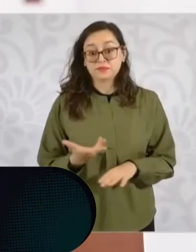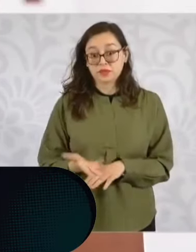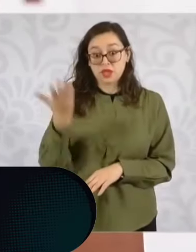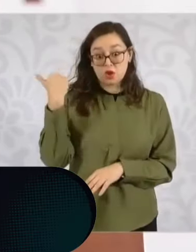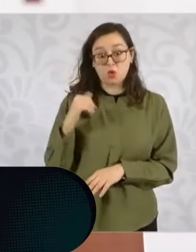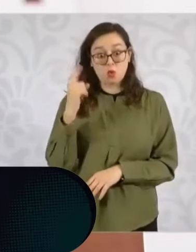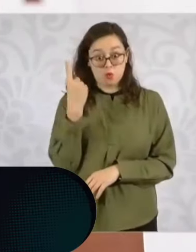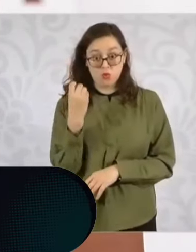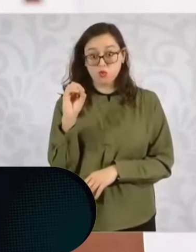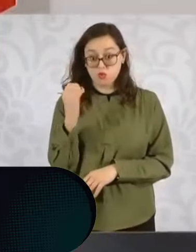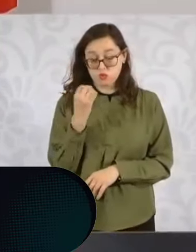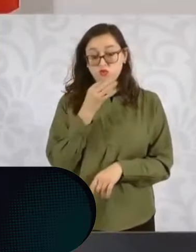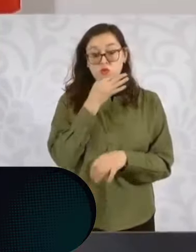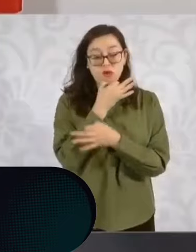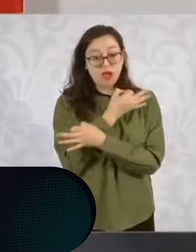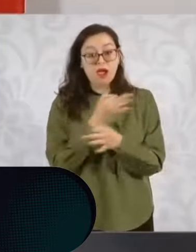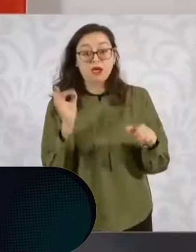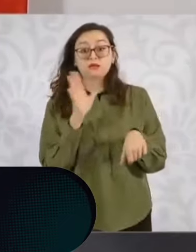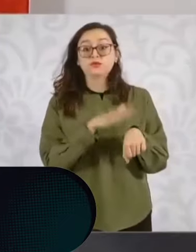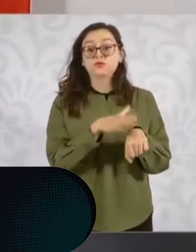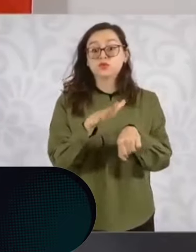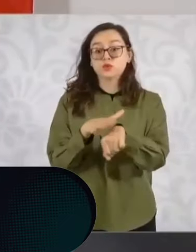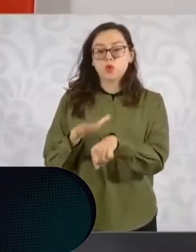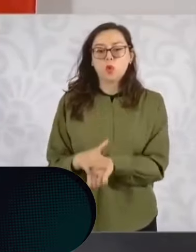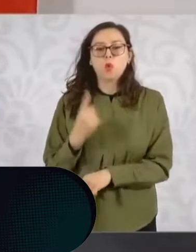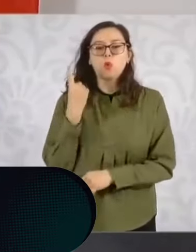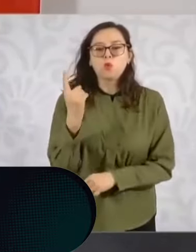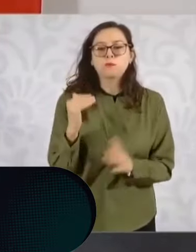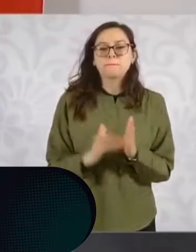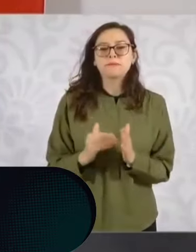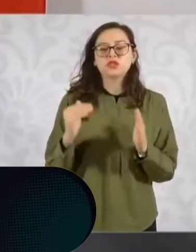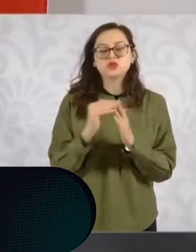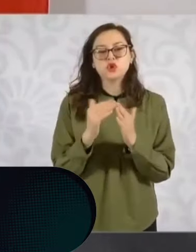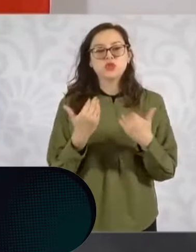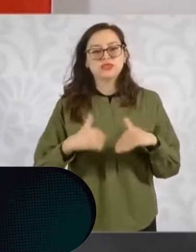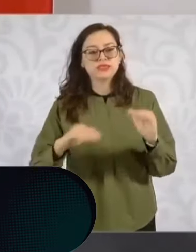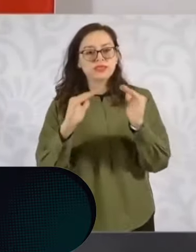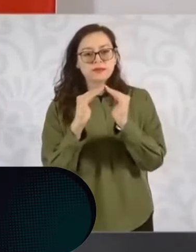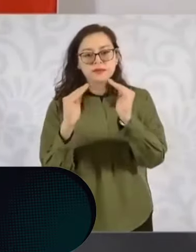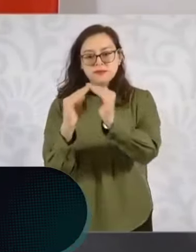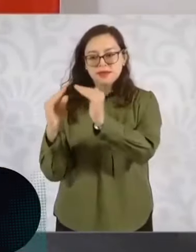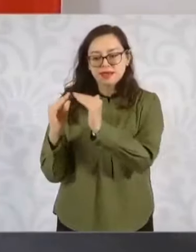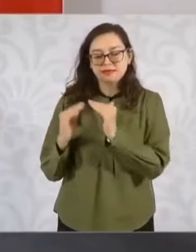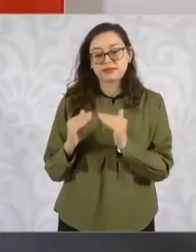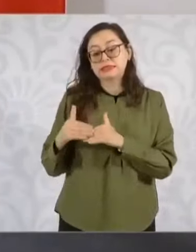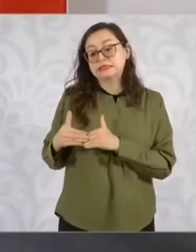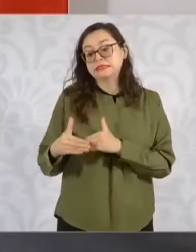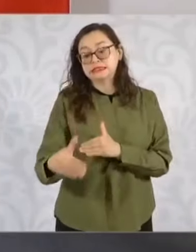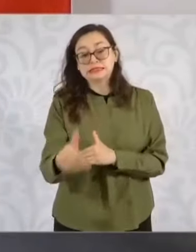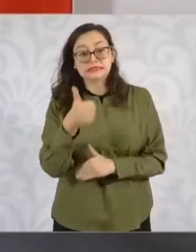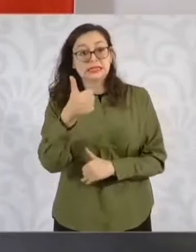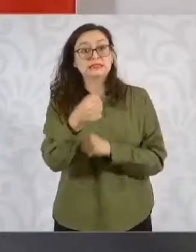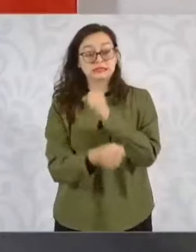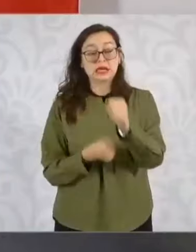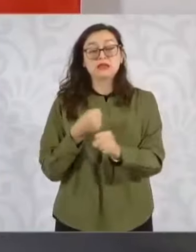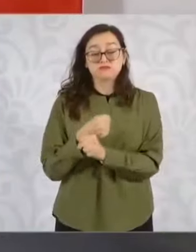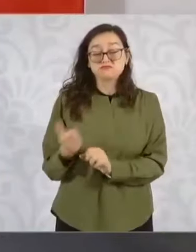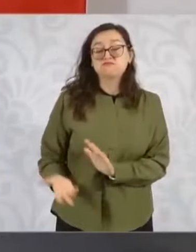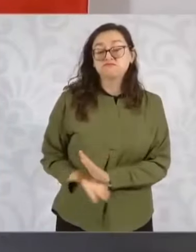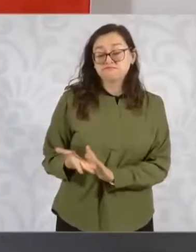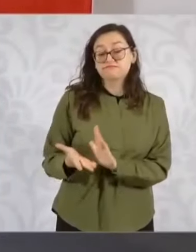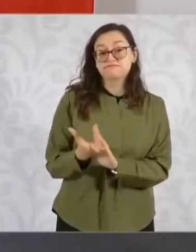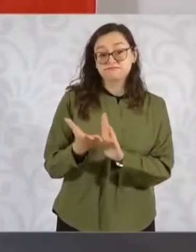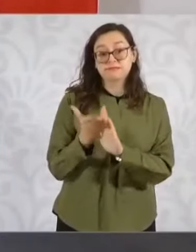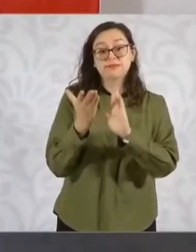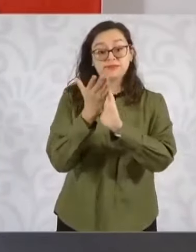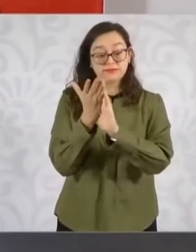1 de octubre, 1 millón de viviendas que vamos a construir en el sexenio, al menos, y además